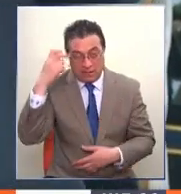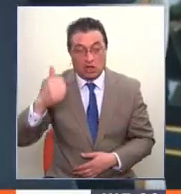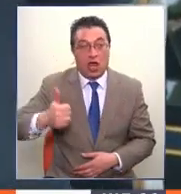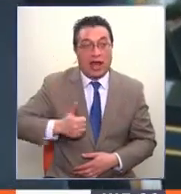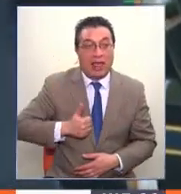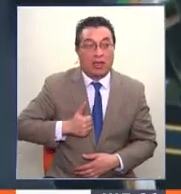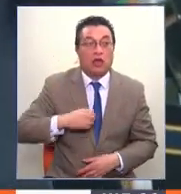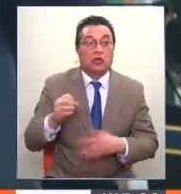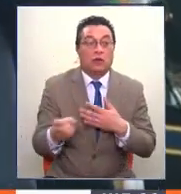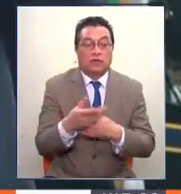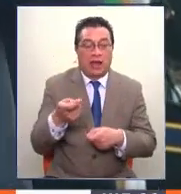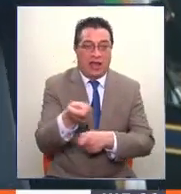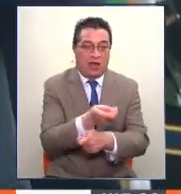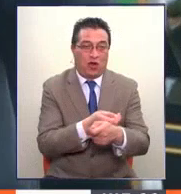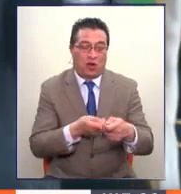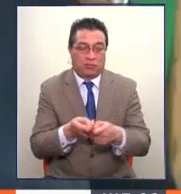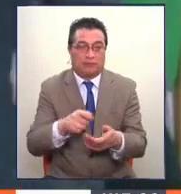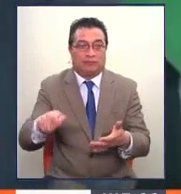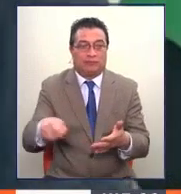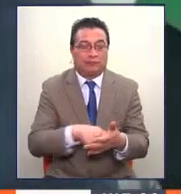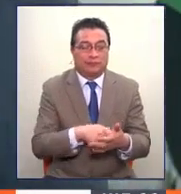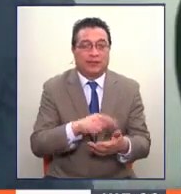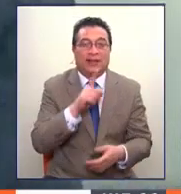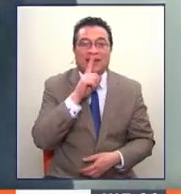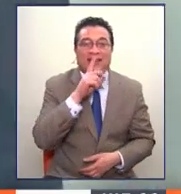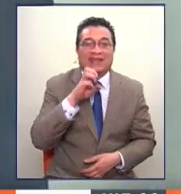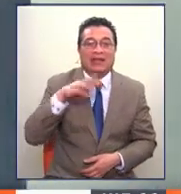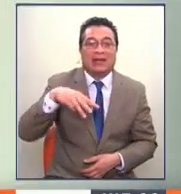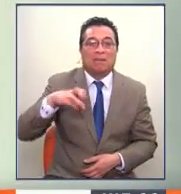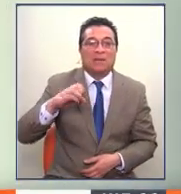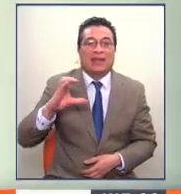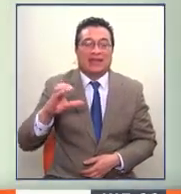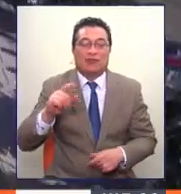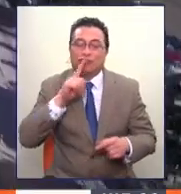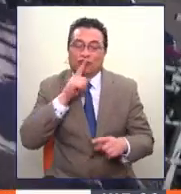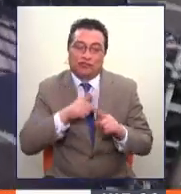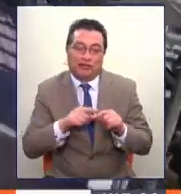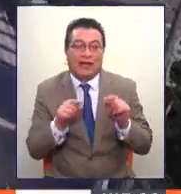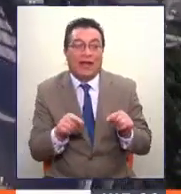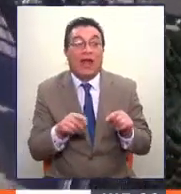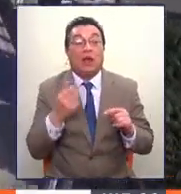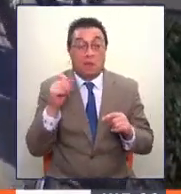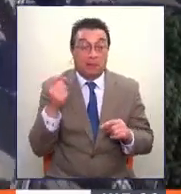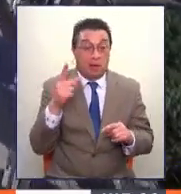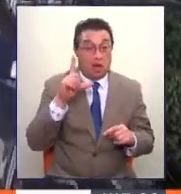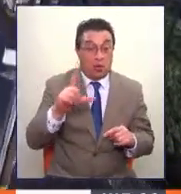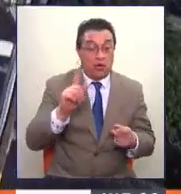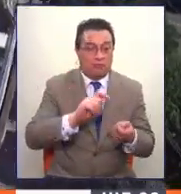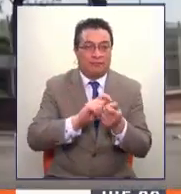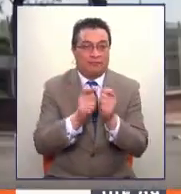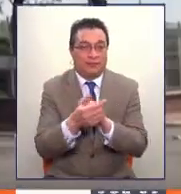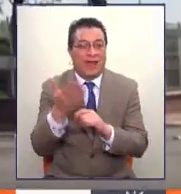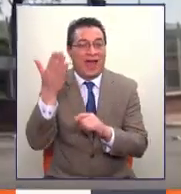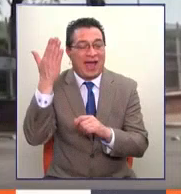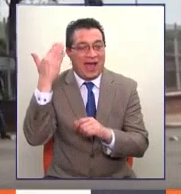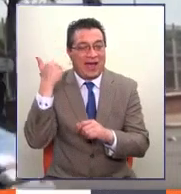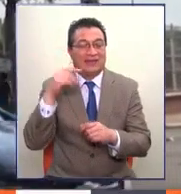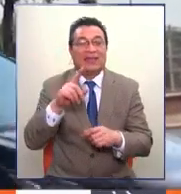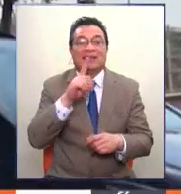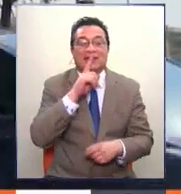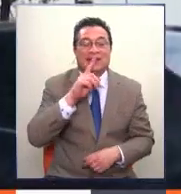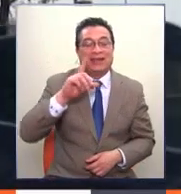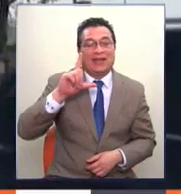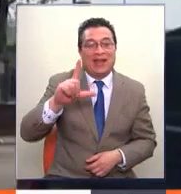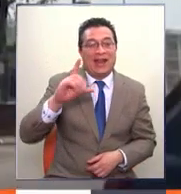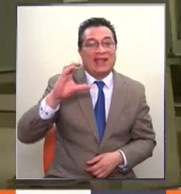un nuevo acuerdo comercial conocido como T-MEC, en vigor desde el 1 de julio y que viene a reemplazar al antiguo Tratado de Libre Comercio